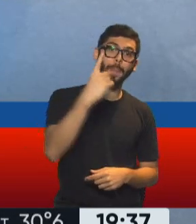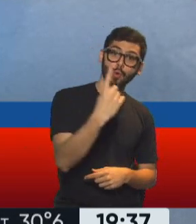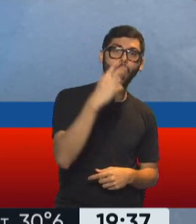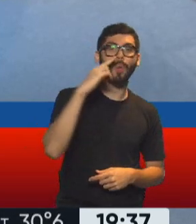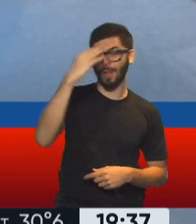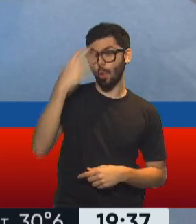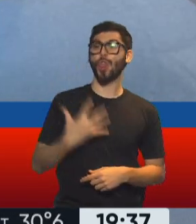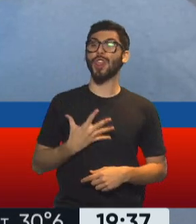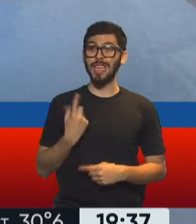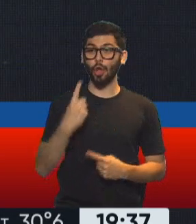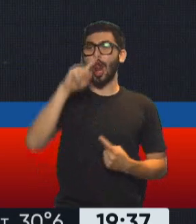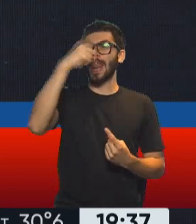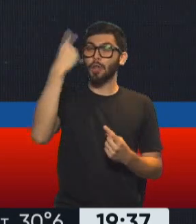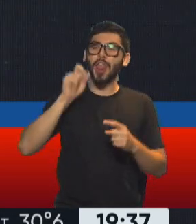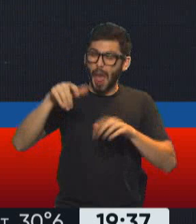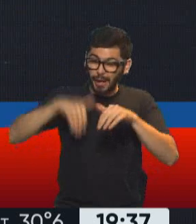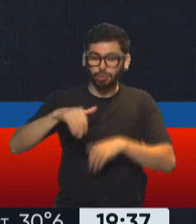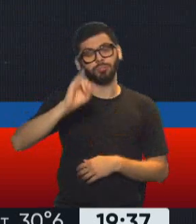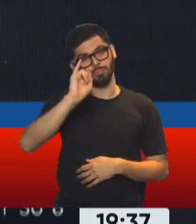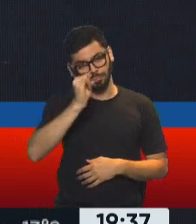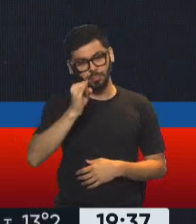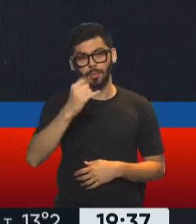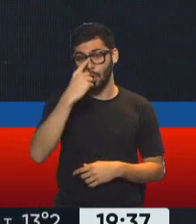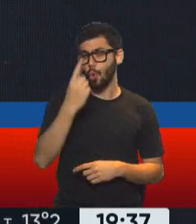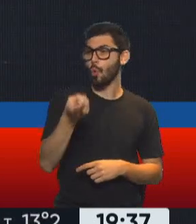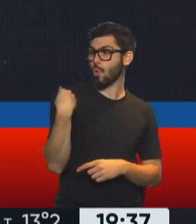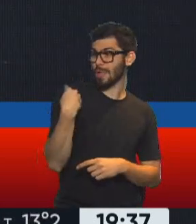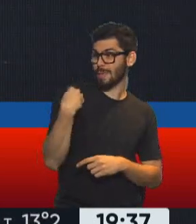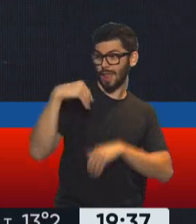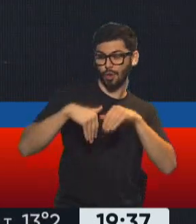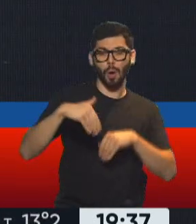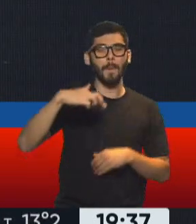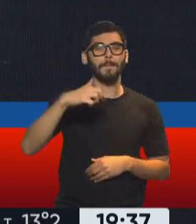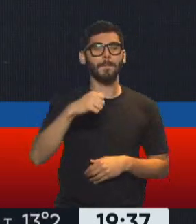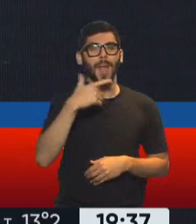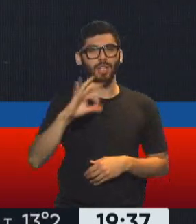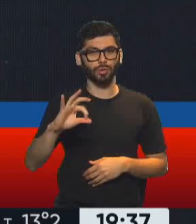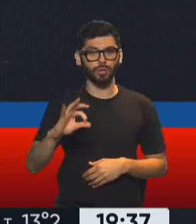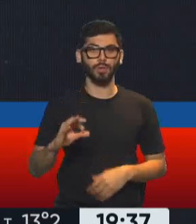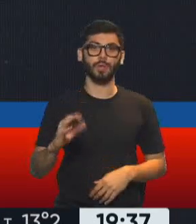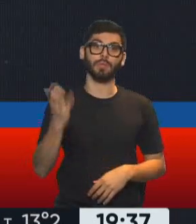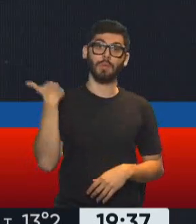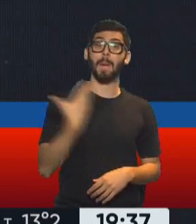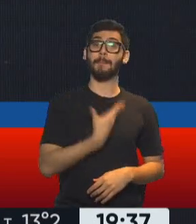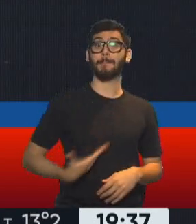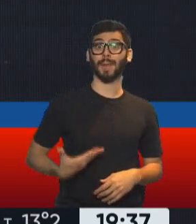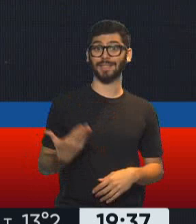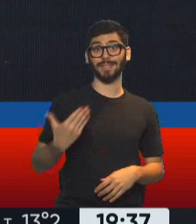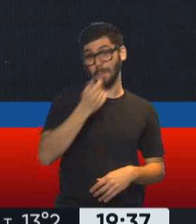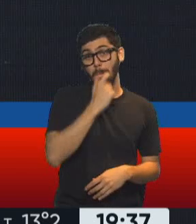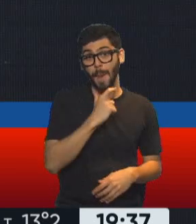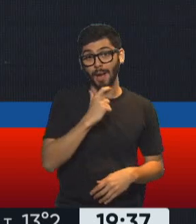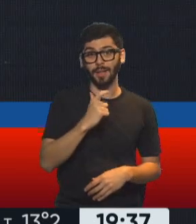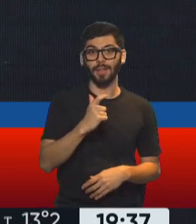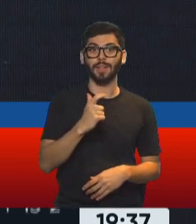¿Sí? En las últimas elecciones puntualmente, cuando fueron las PASO, el presidente por entonces, Mauricio Macri, de alguna